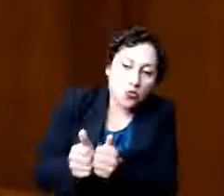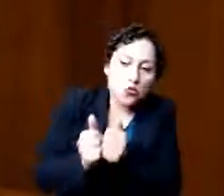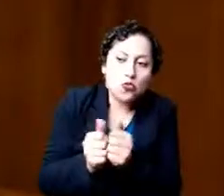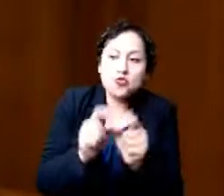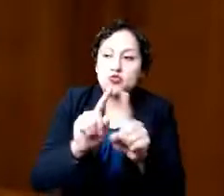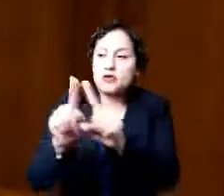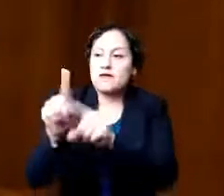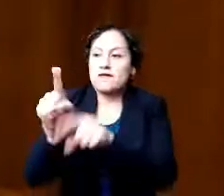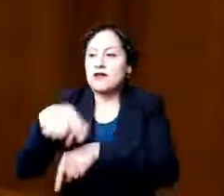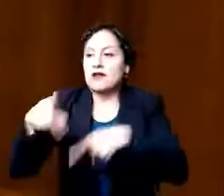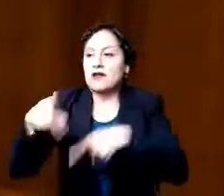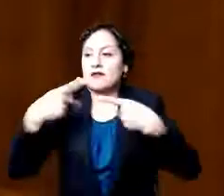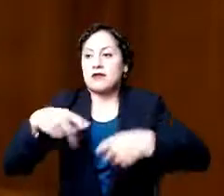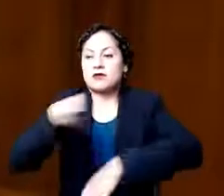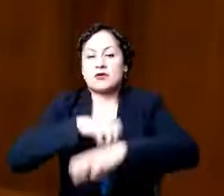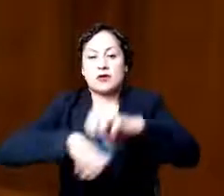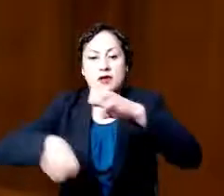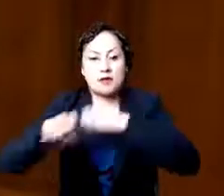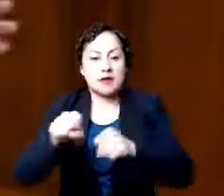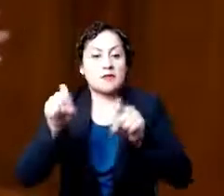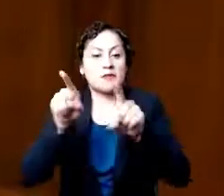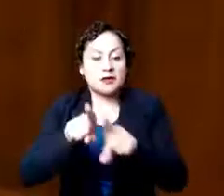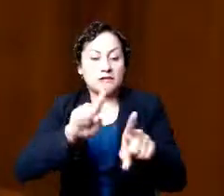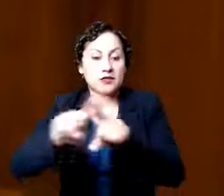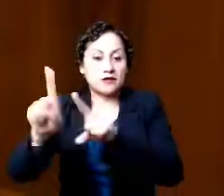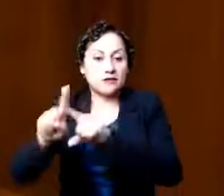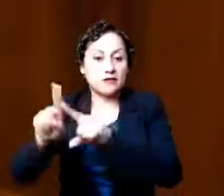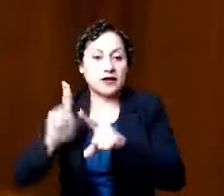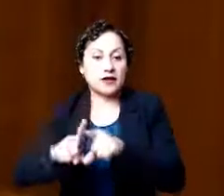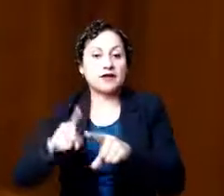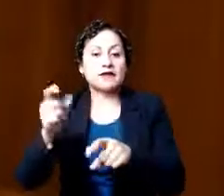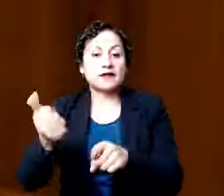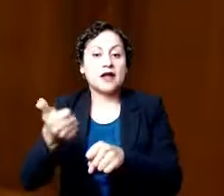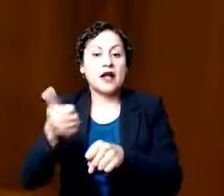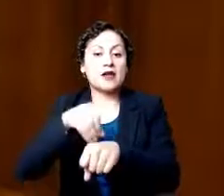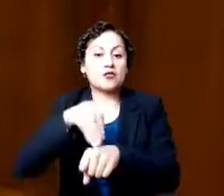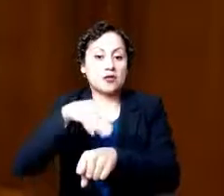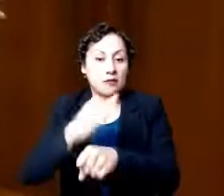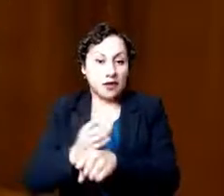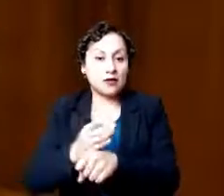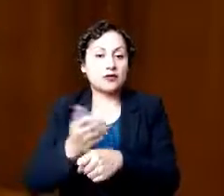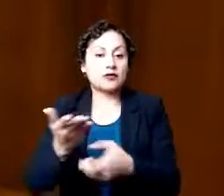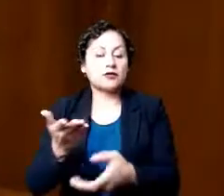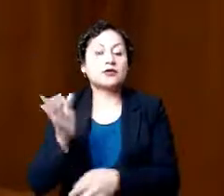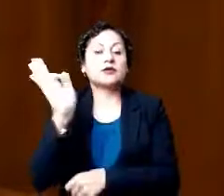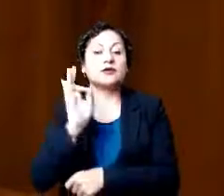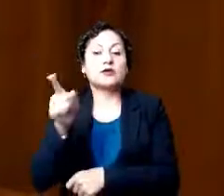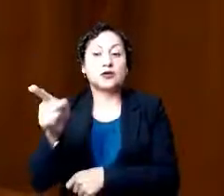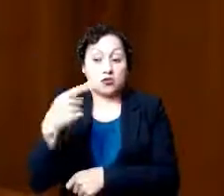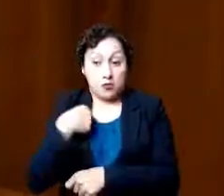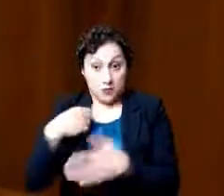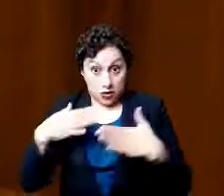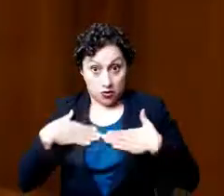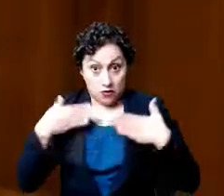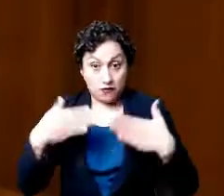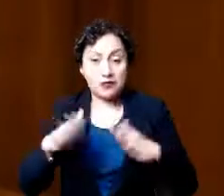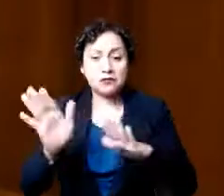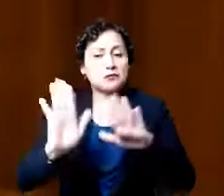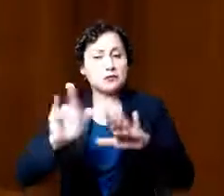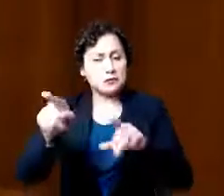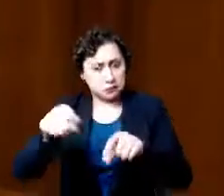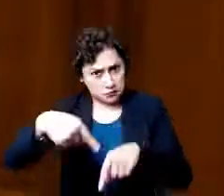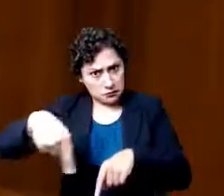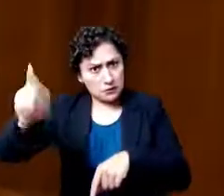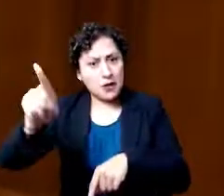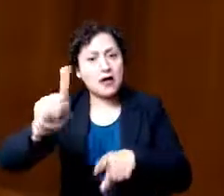con los propios ayuntamientos y también pues si no confía en la palabra de su servidor, yo la invitaría a que platique con los propios